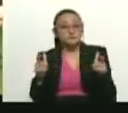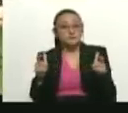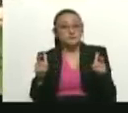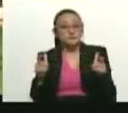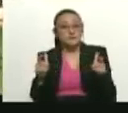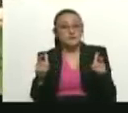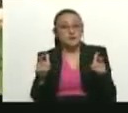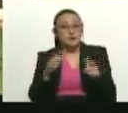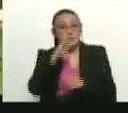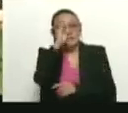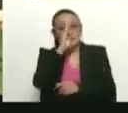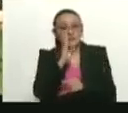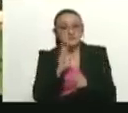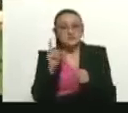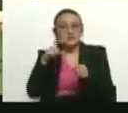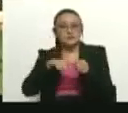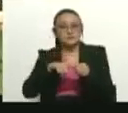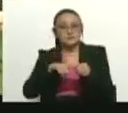conformado por Brasil,